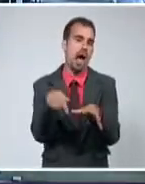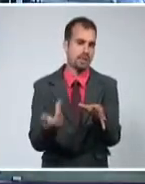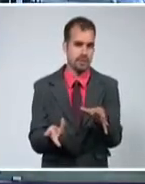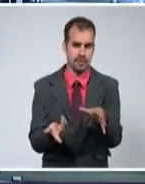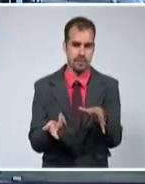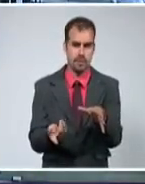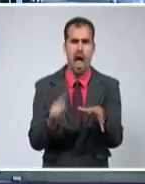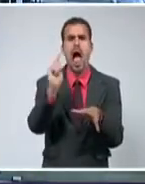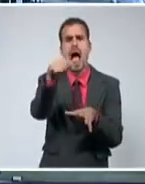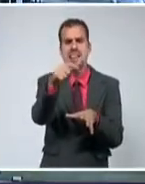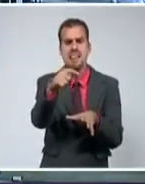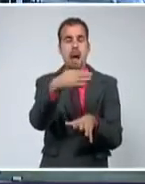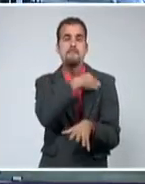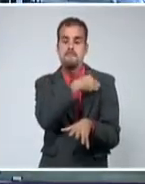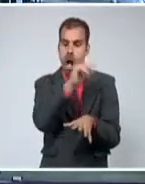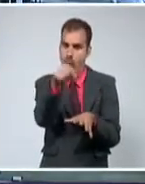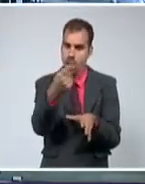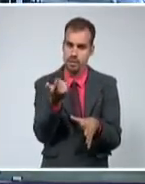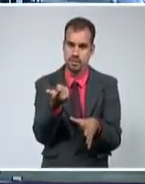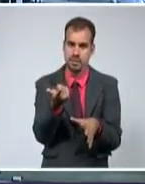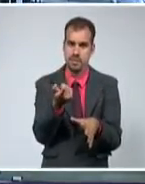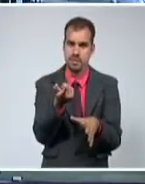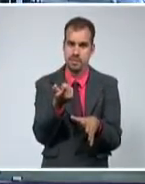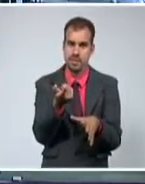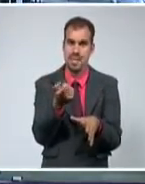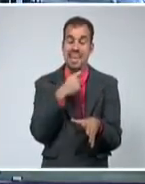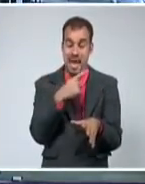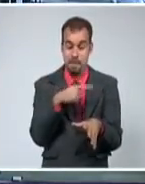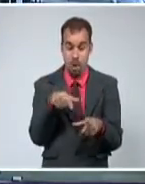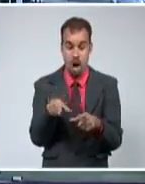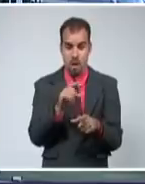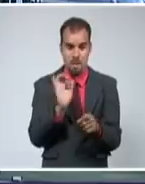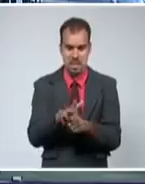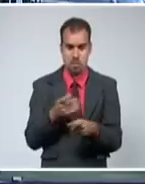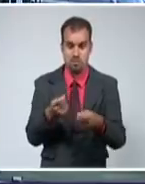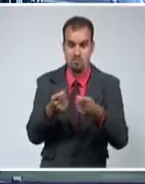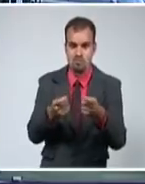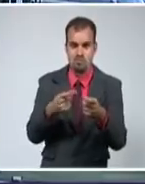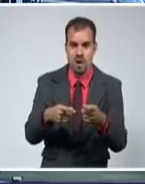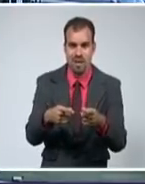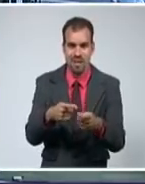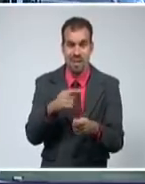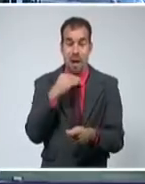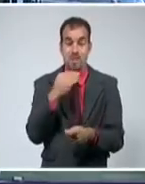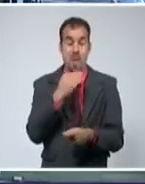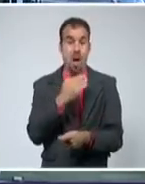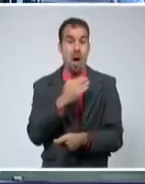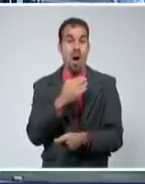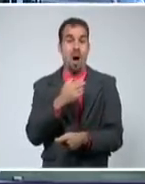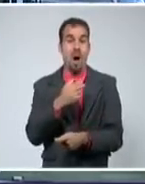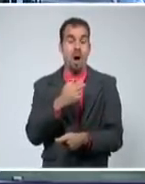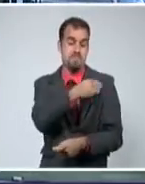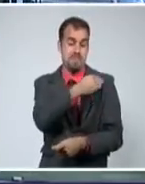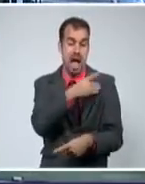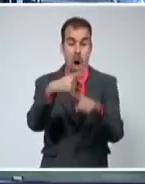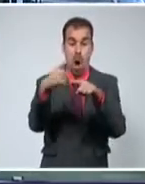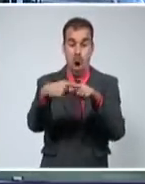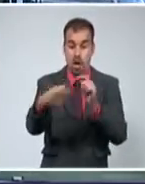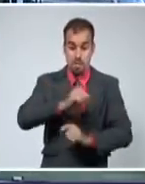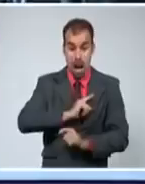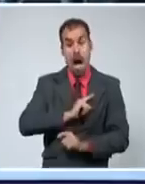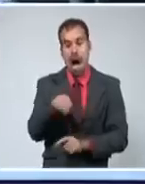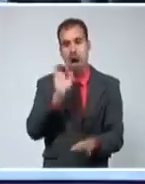lugar y entonces cuando las fuerzas respondan listo el espectáculo claro eso incluye transmisión en vivo por las redes sociales como natural y